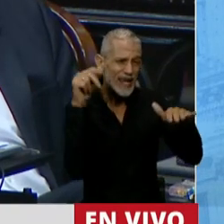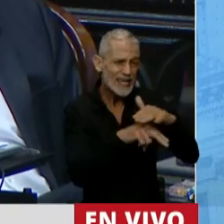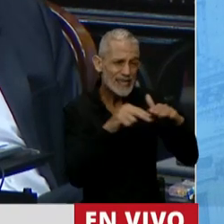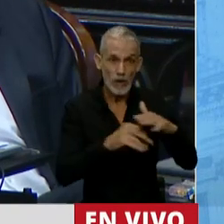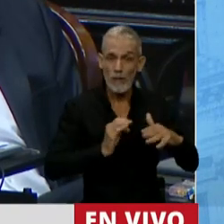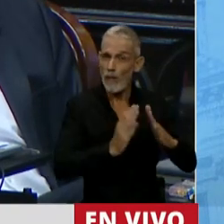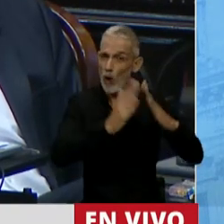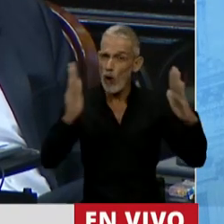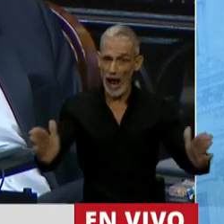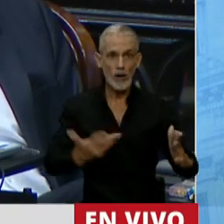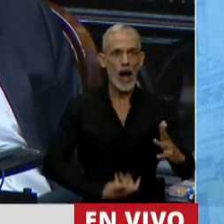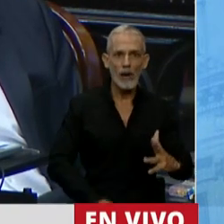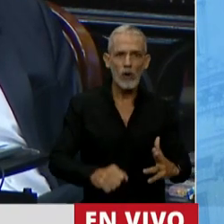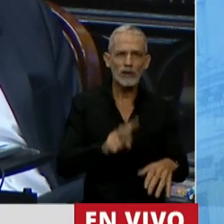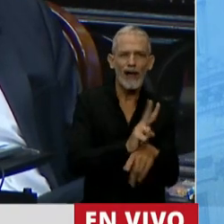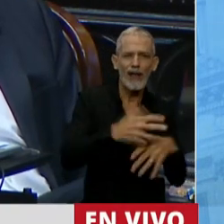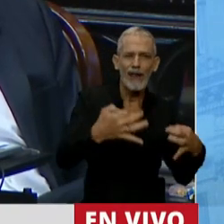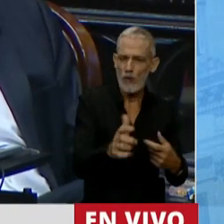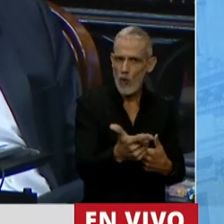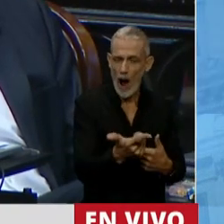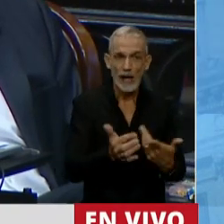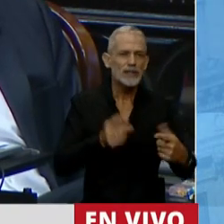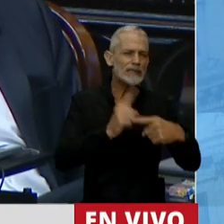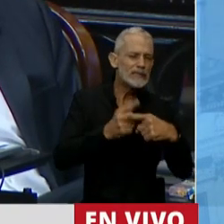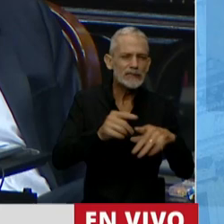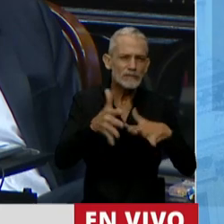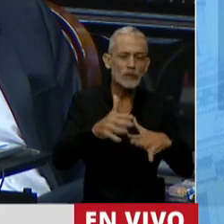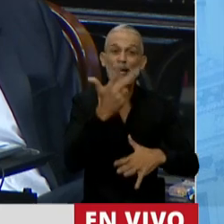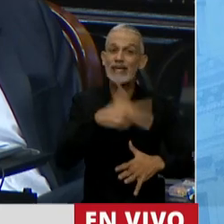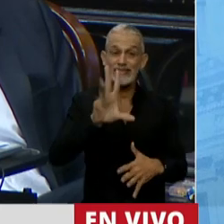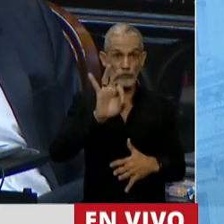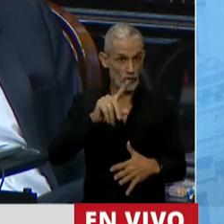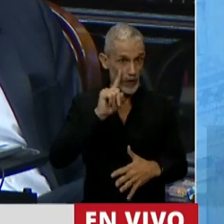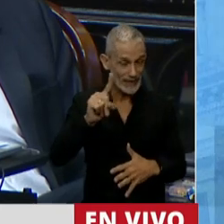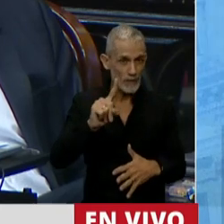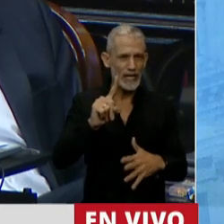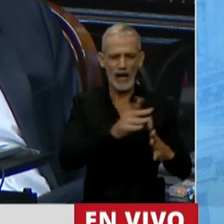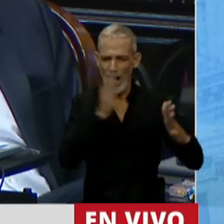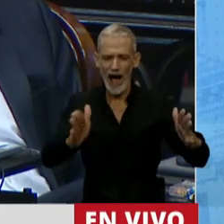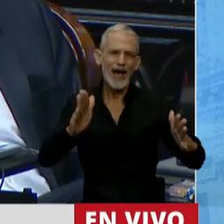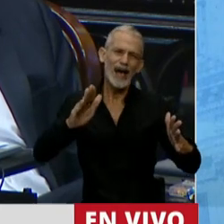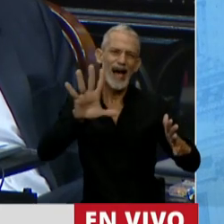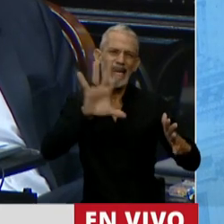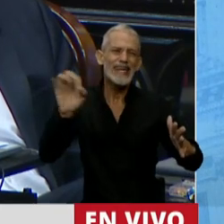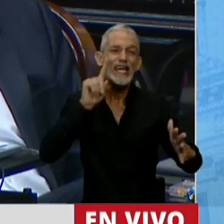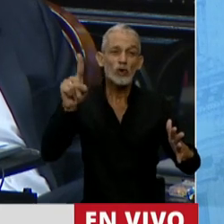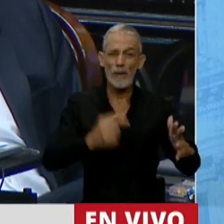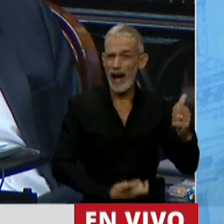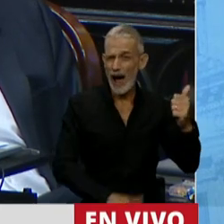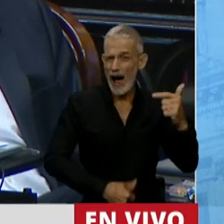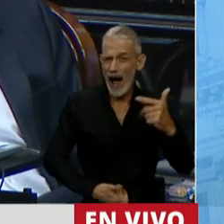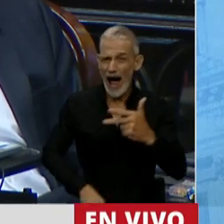de abortos inseguros, por lo que se calcula entre 350.000 y 500.000